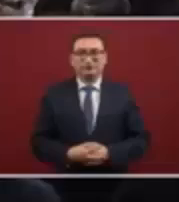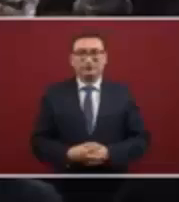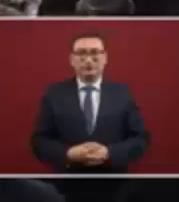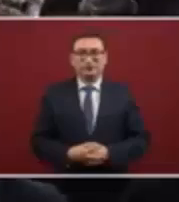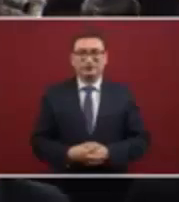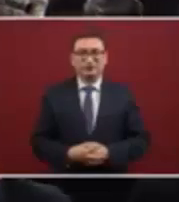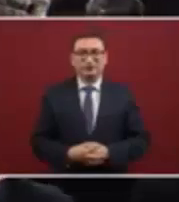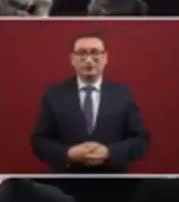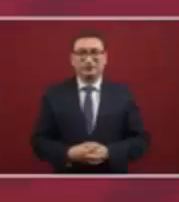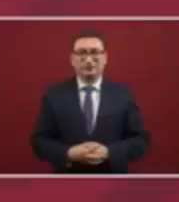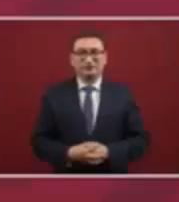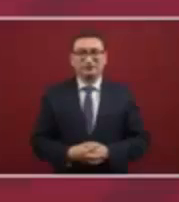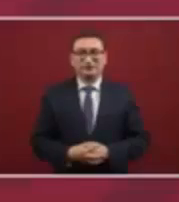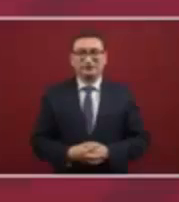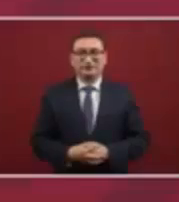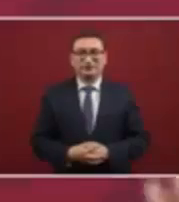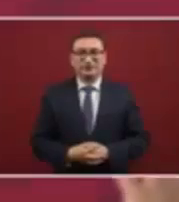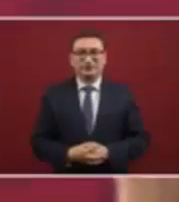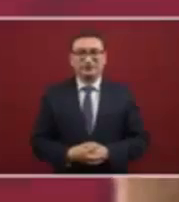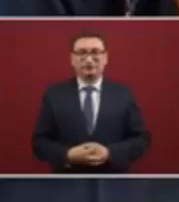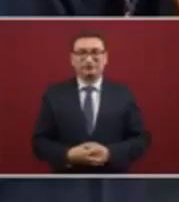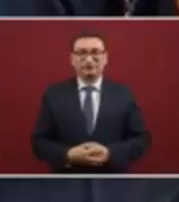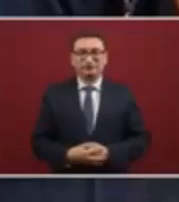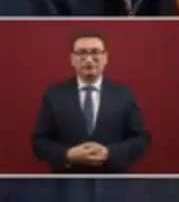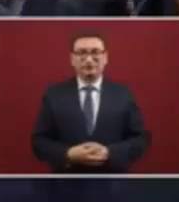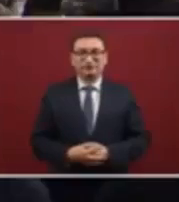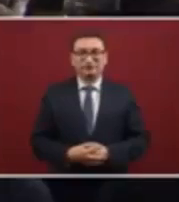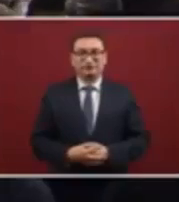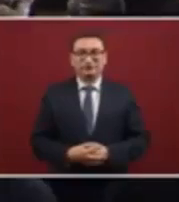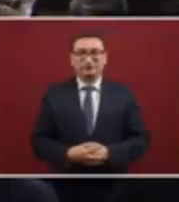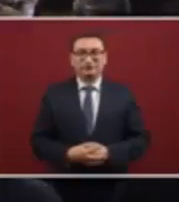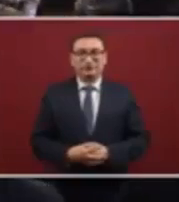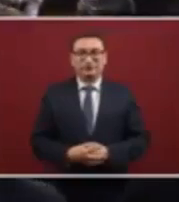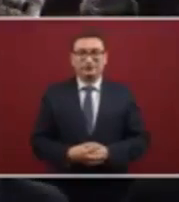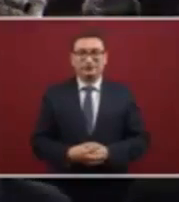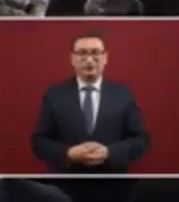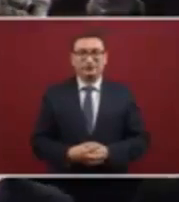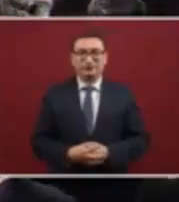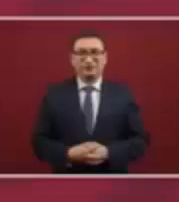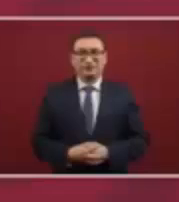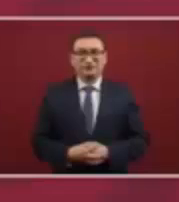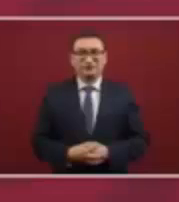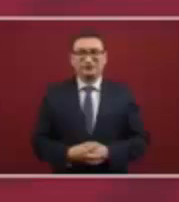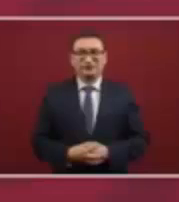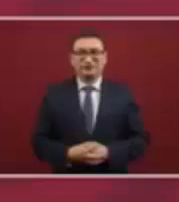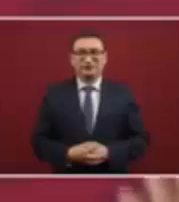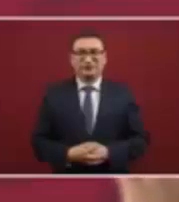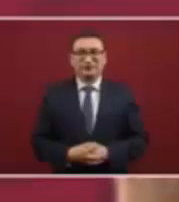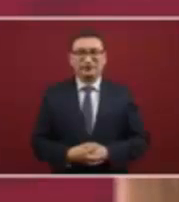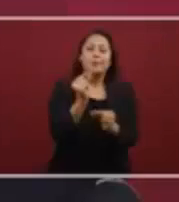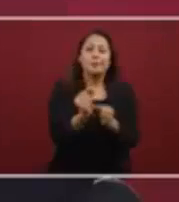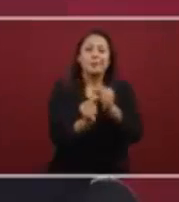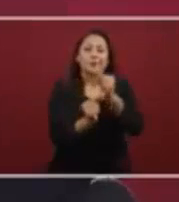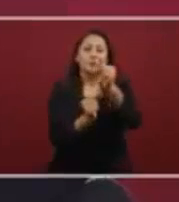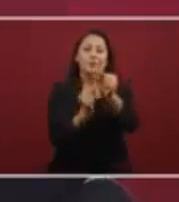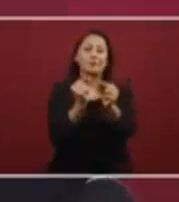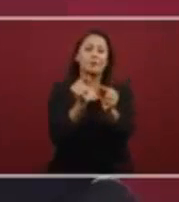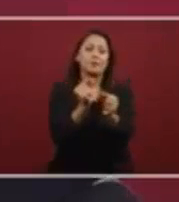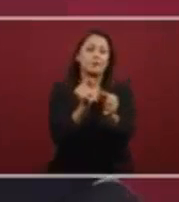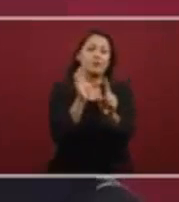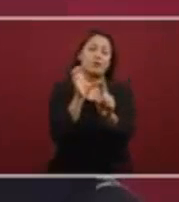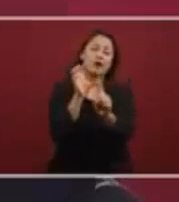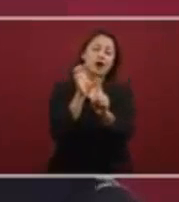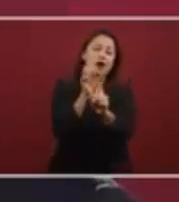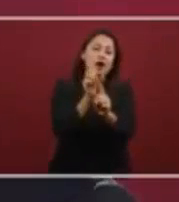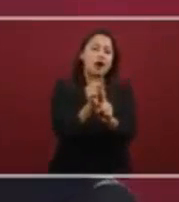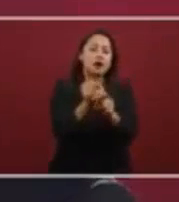o sea. Entonces. No, tú no eres fifí, o sea. Entonces. Hola, ¿qué tal amigos?